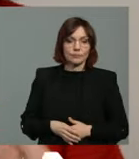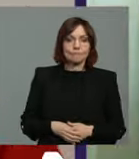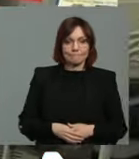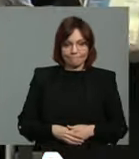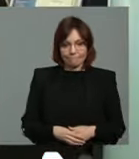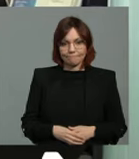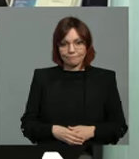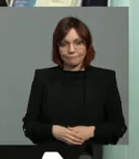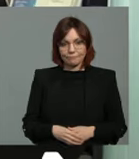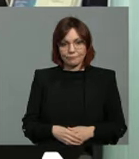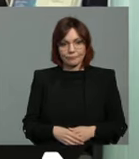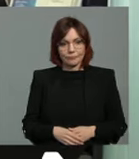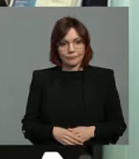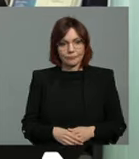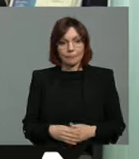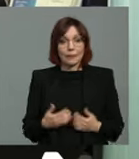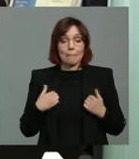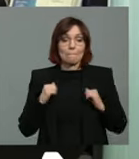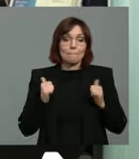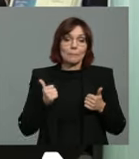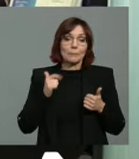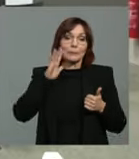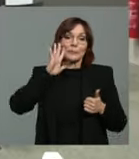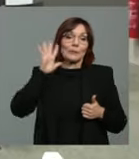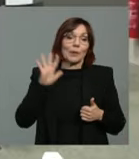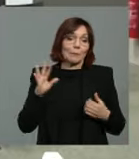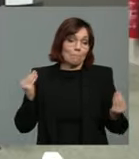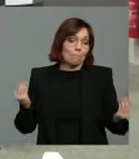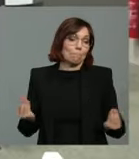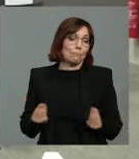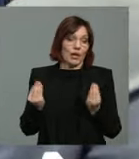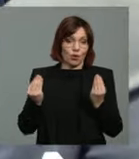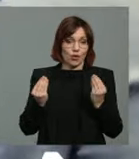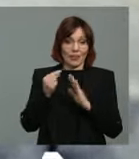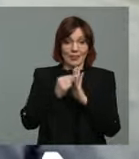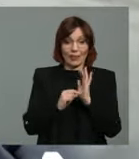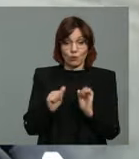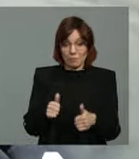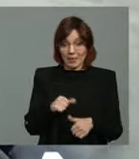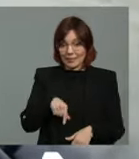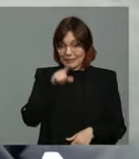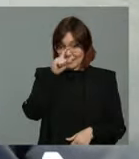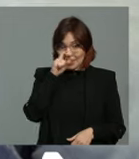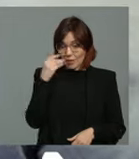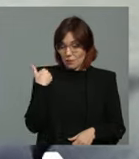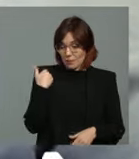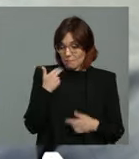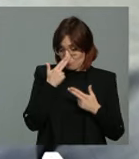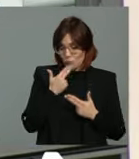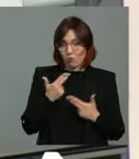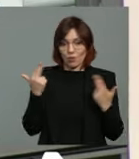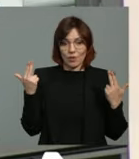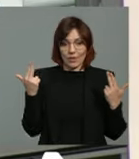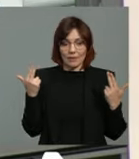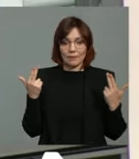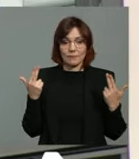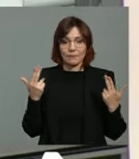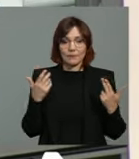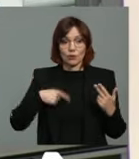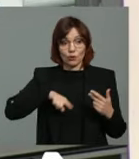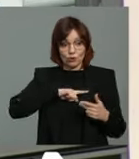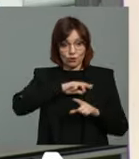ver ya pequeños brotes verdes empezaban a ver ya las cifras de principios de año que se acaban de de publicar y sobre todo nosotros por ejemplo desde que listo que